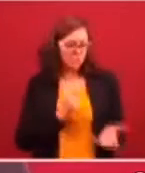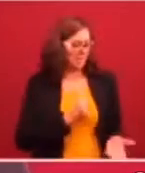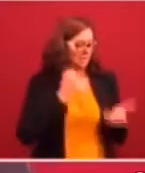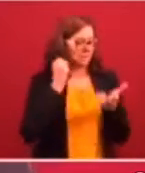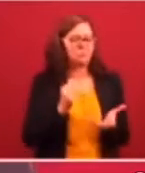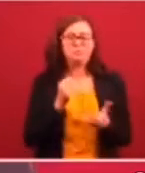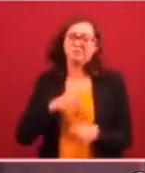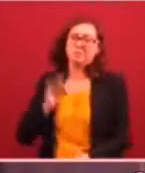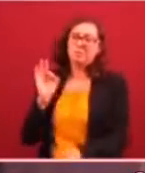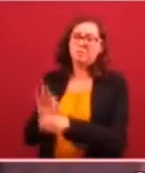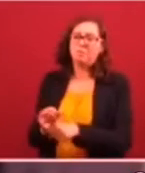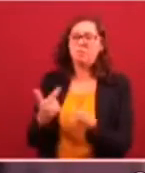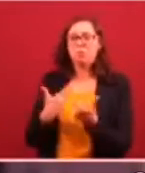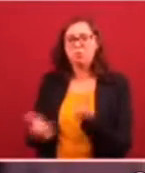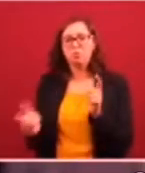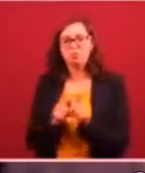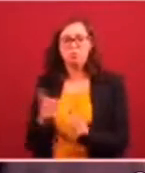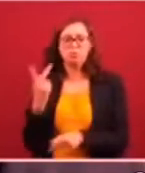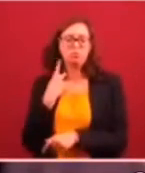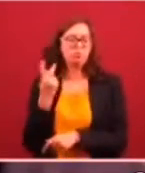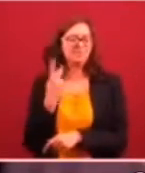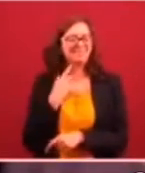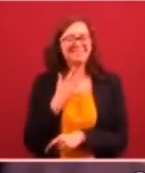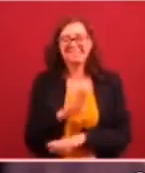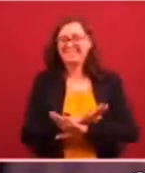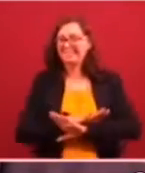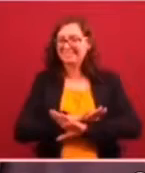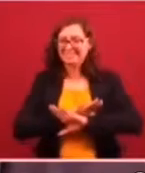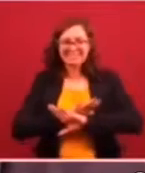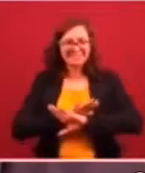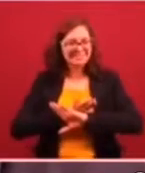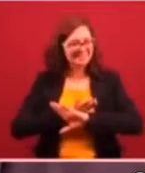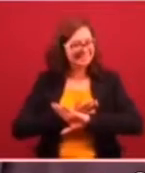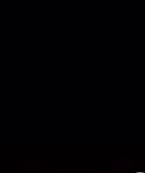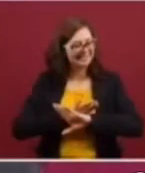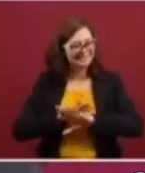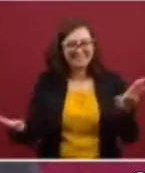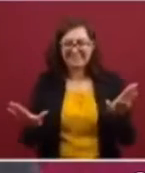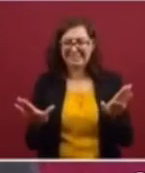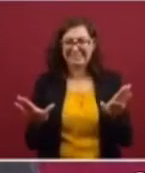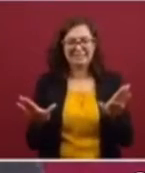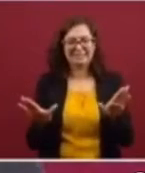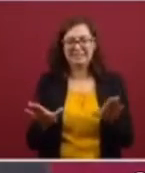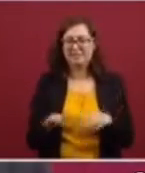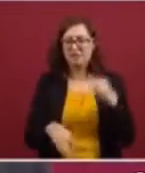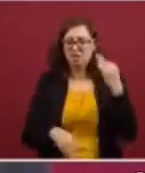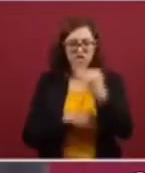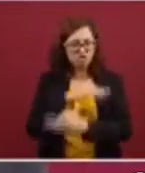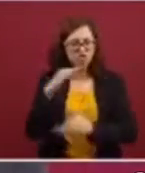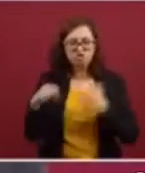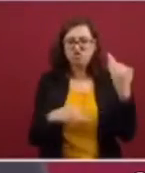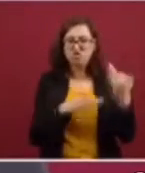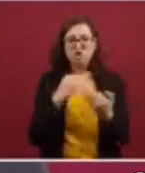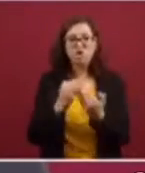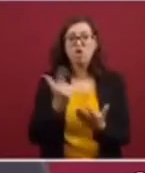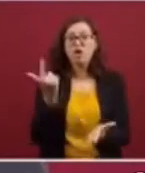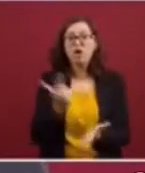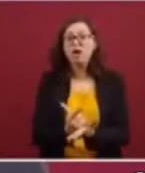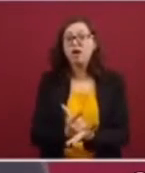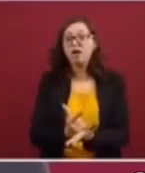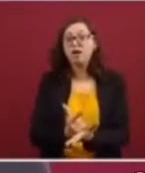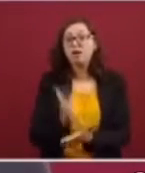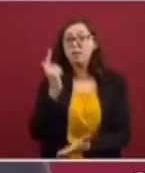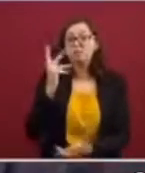presupuesto para favorecer a partidos, a candidatos, todo eso es delito grave.